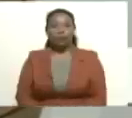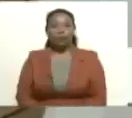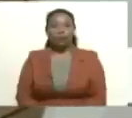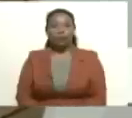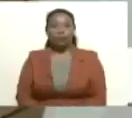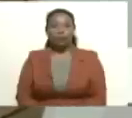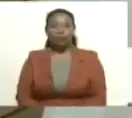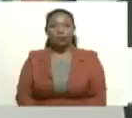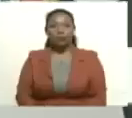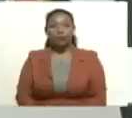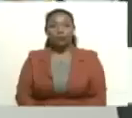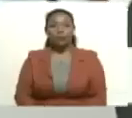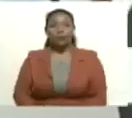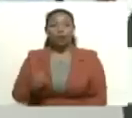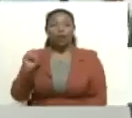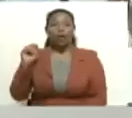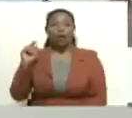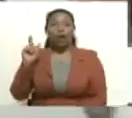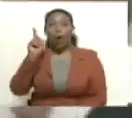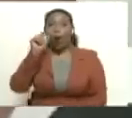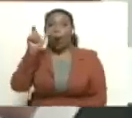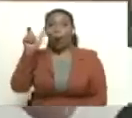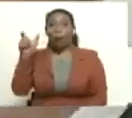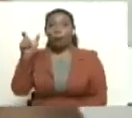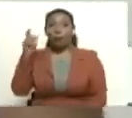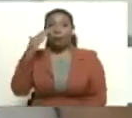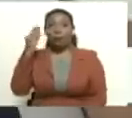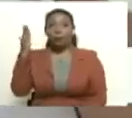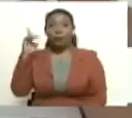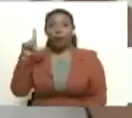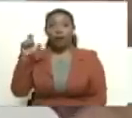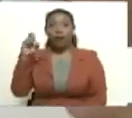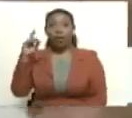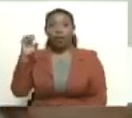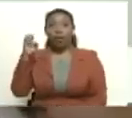Diego Arria, Ledesma y María Corina Machado